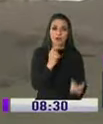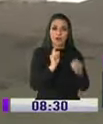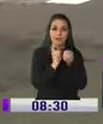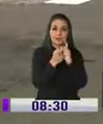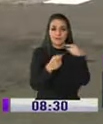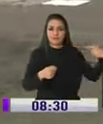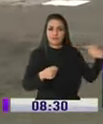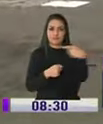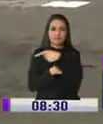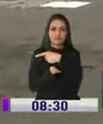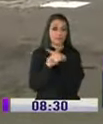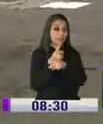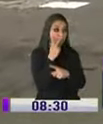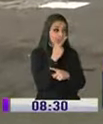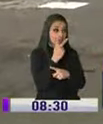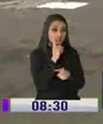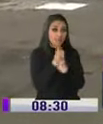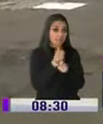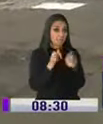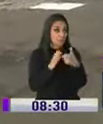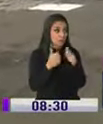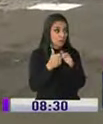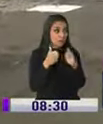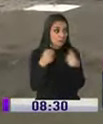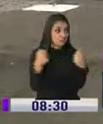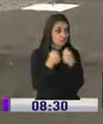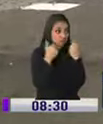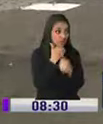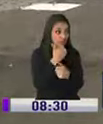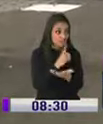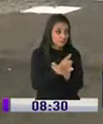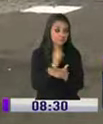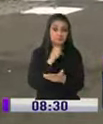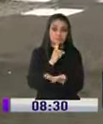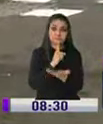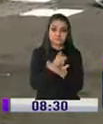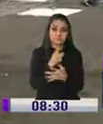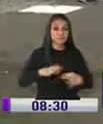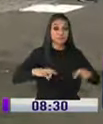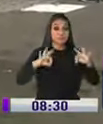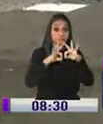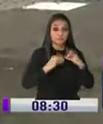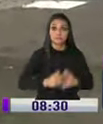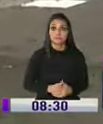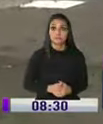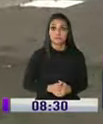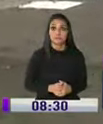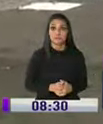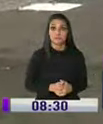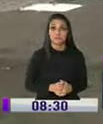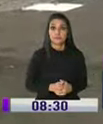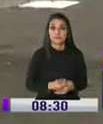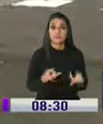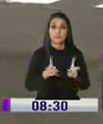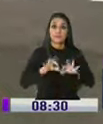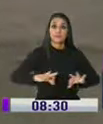hay que estar muy pendientes para evitar algún contratiempo. Exactamente, y sobre todo hay que tener en cuenta que